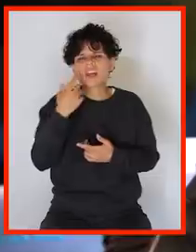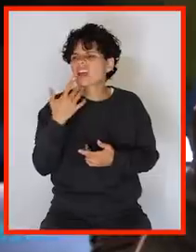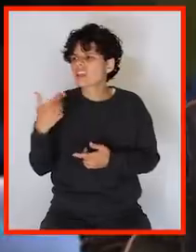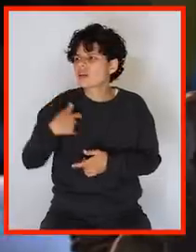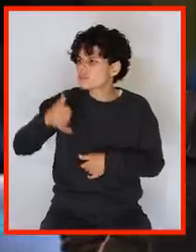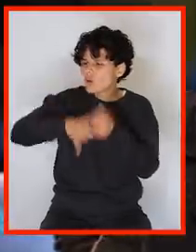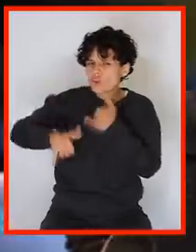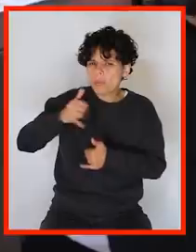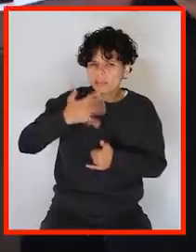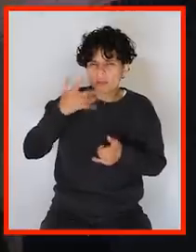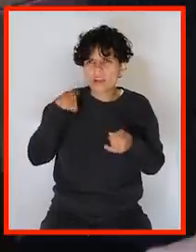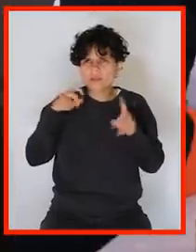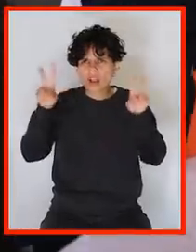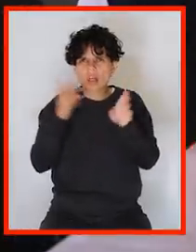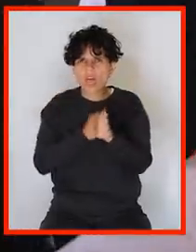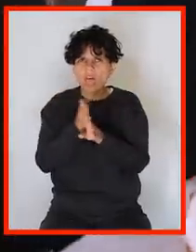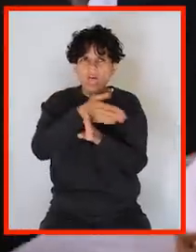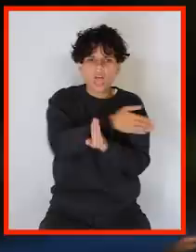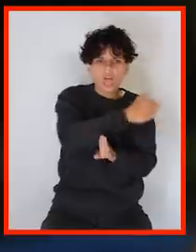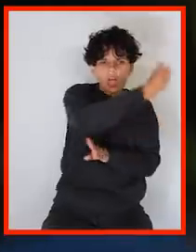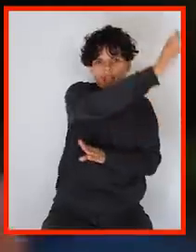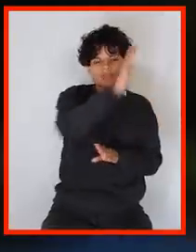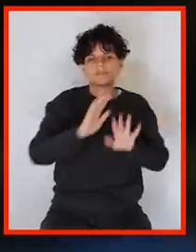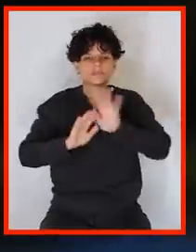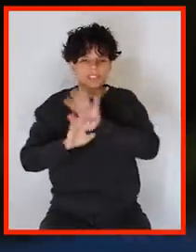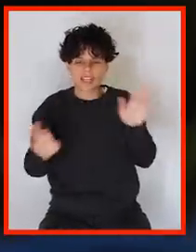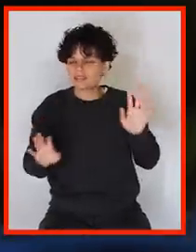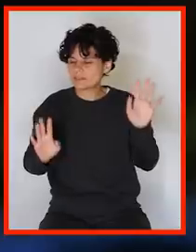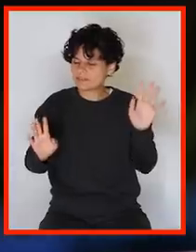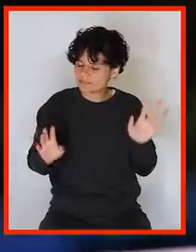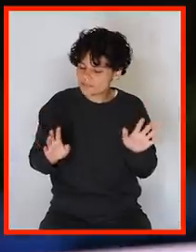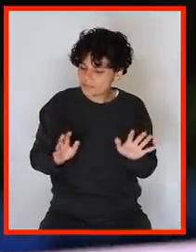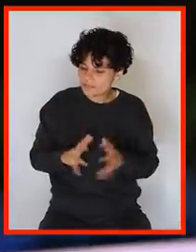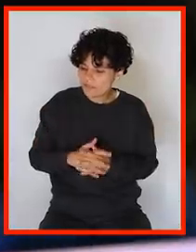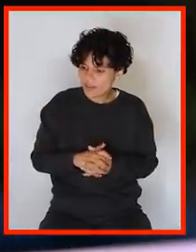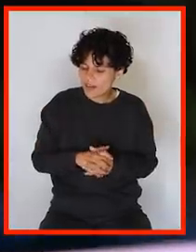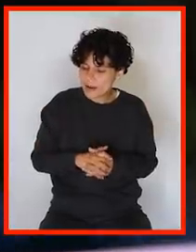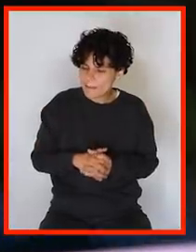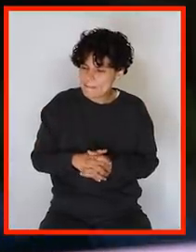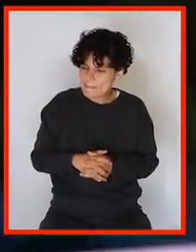agua. ¿Qué estáis dando? Sí, no, pero sí, está bueno, está bueno. Me gusta escribir, plasmé todo lo que, como que